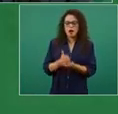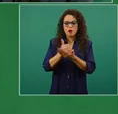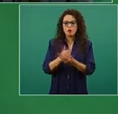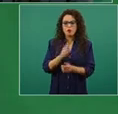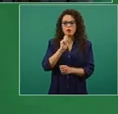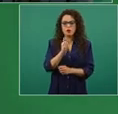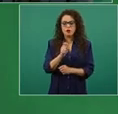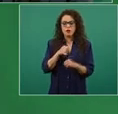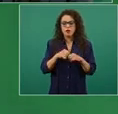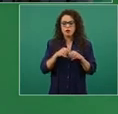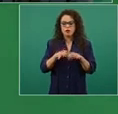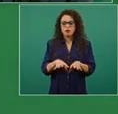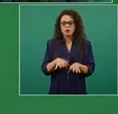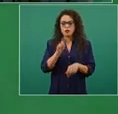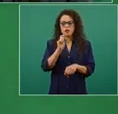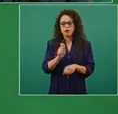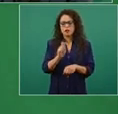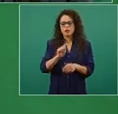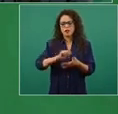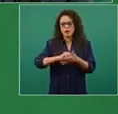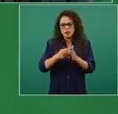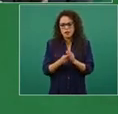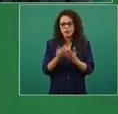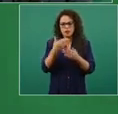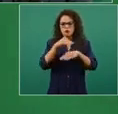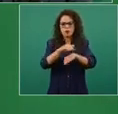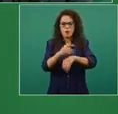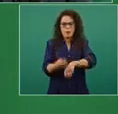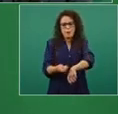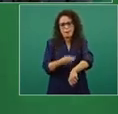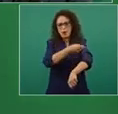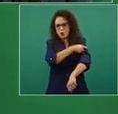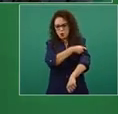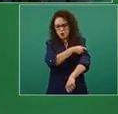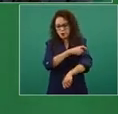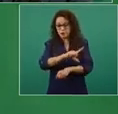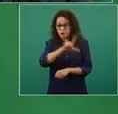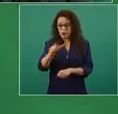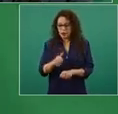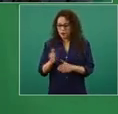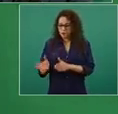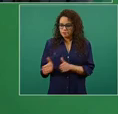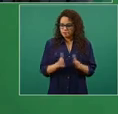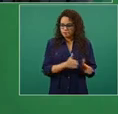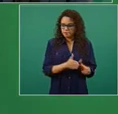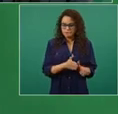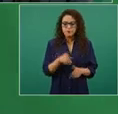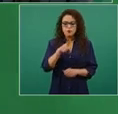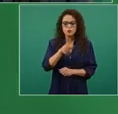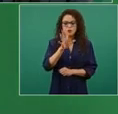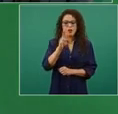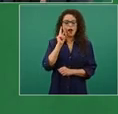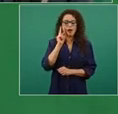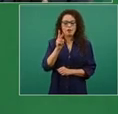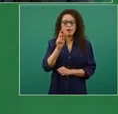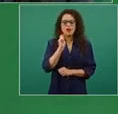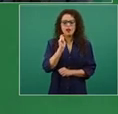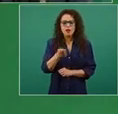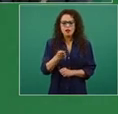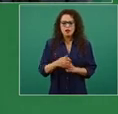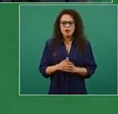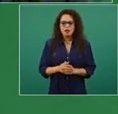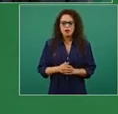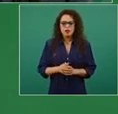componente técnico en el tema de vacunas, y posteriormente tendremos, ahora como ustedes han visto, se han